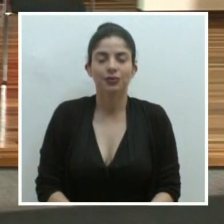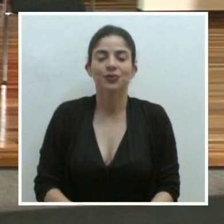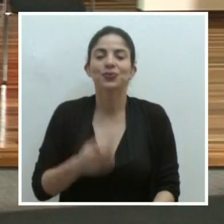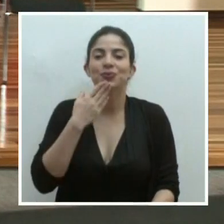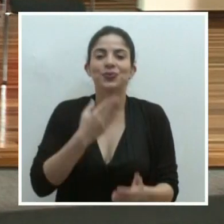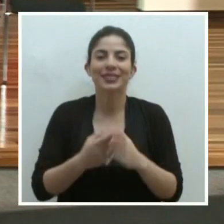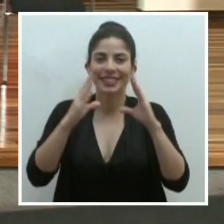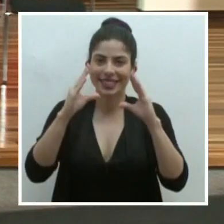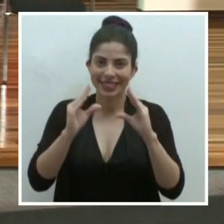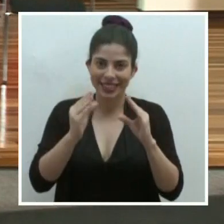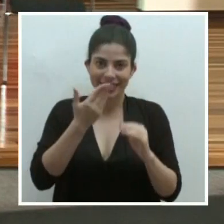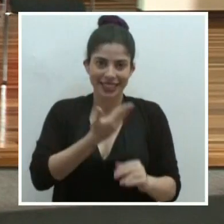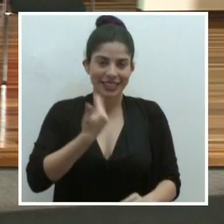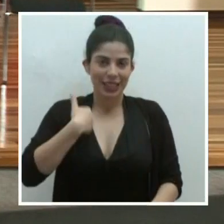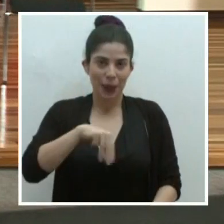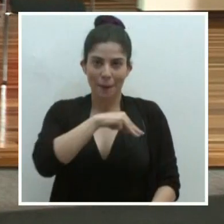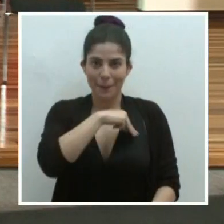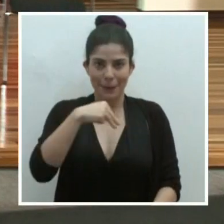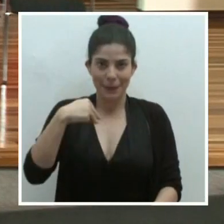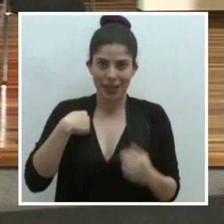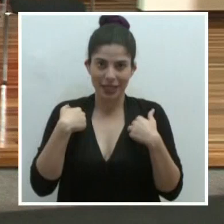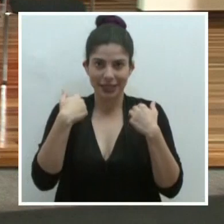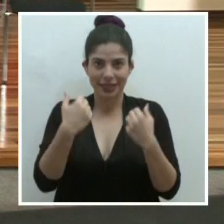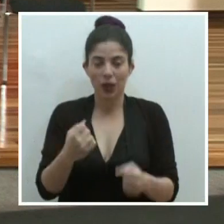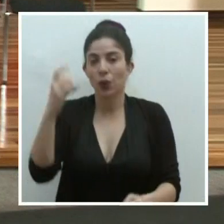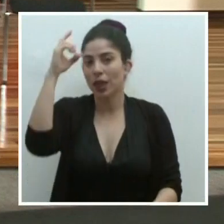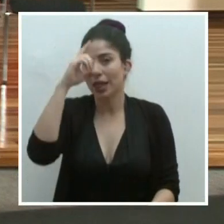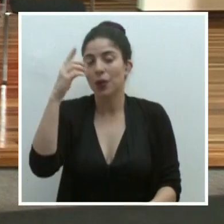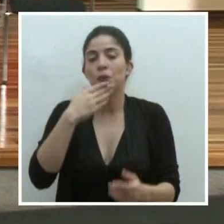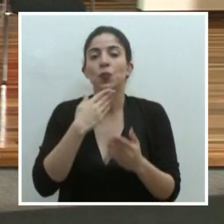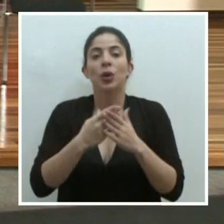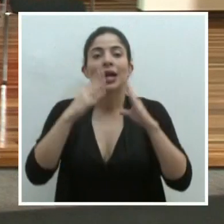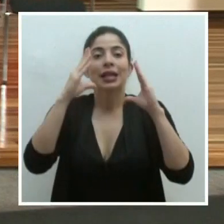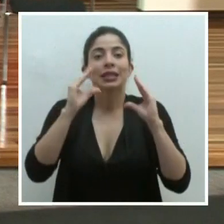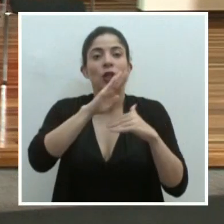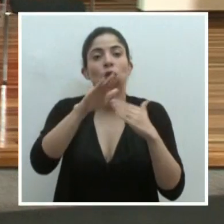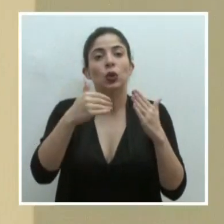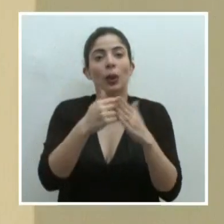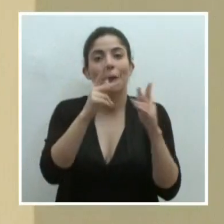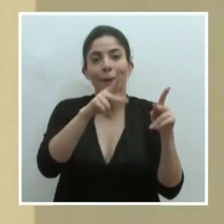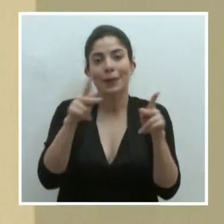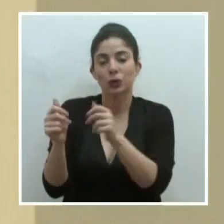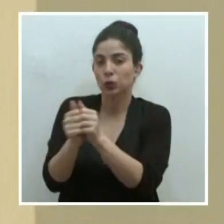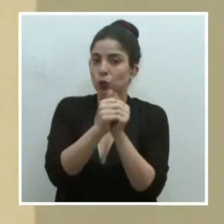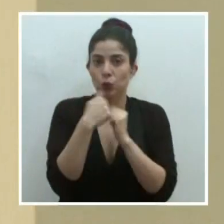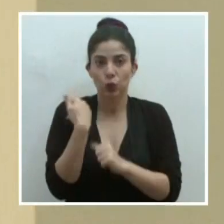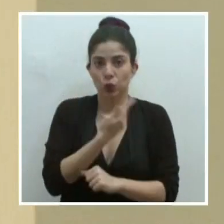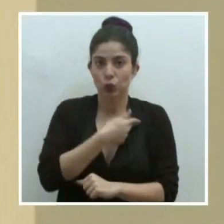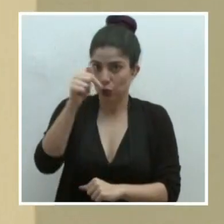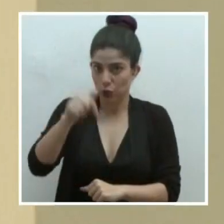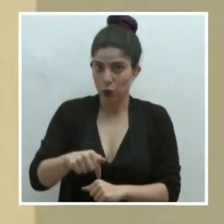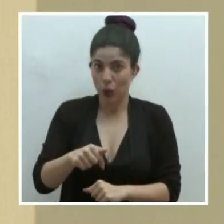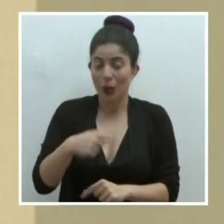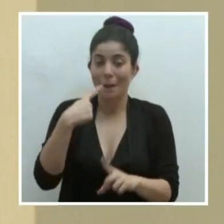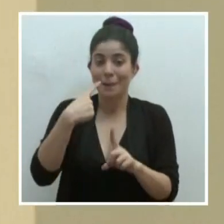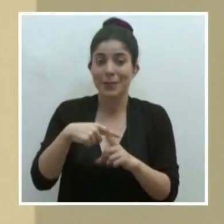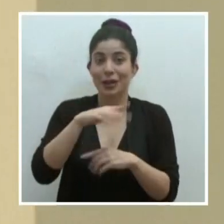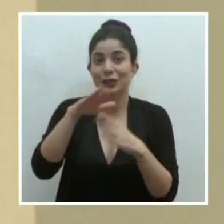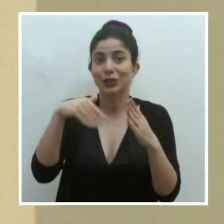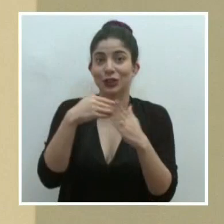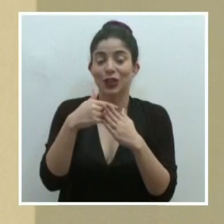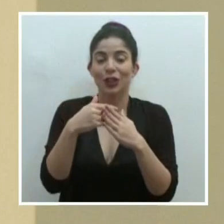Buenas tardes al señor Ministro de Salud, Daniel Salas. Buenas tardes a todas las personas que nos acompañan aquí al de hoy y a quienes están